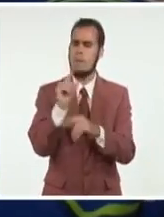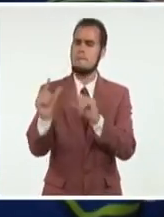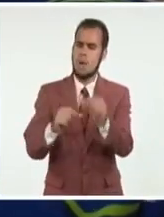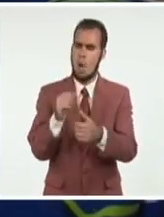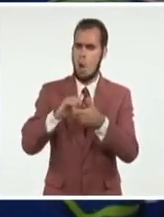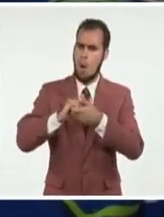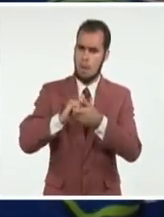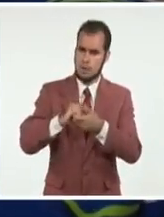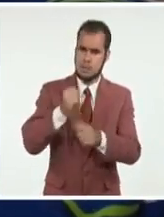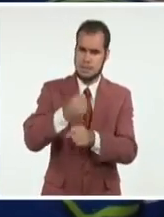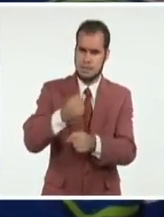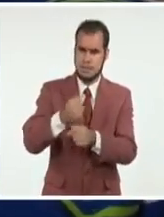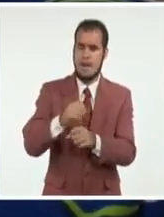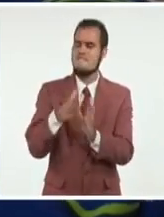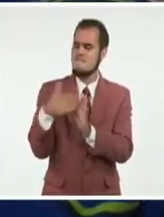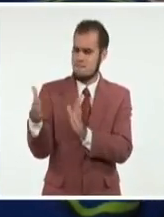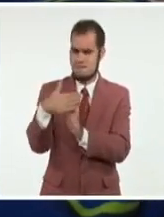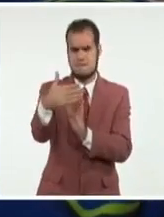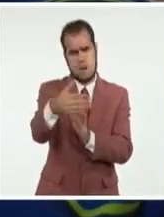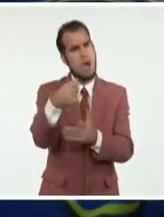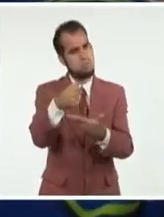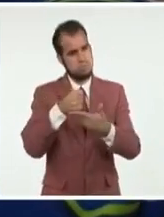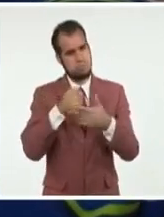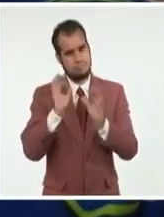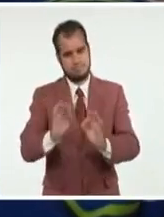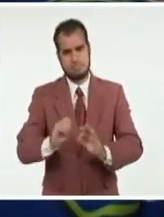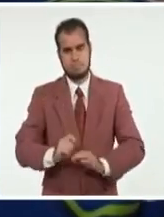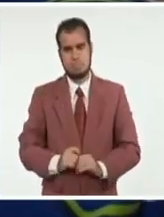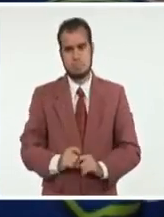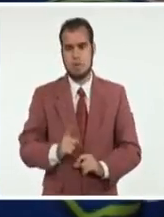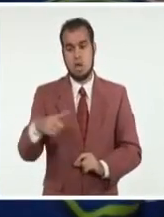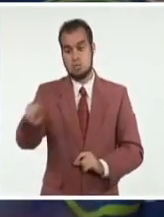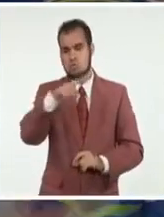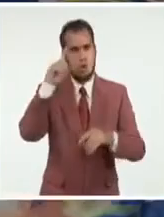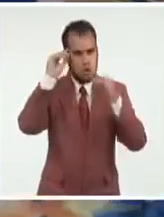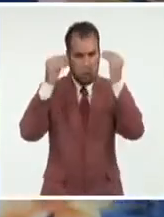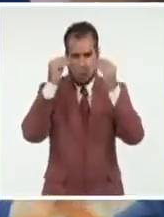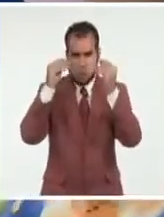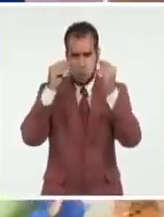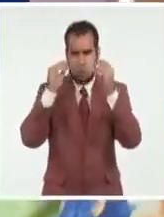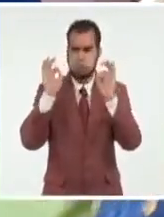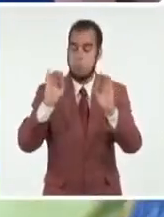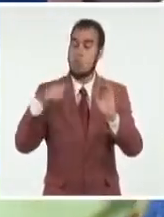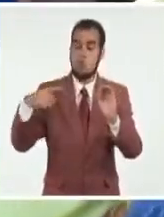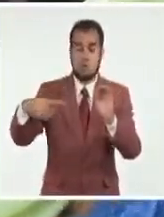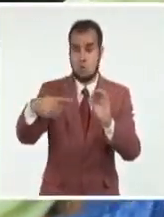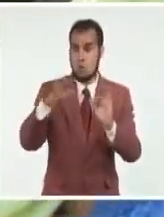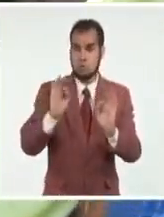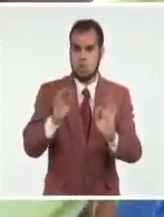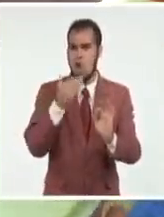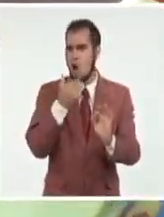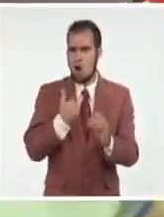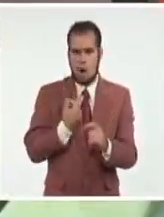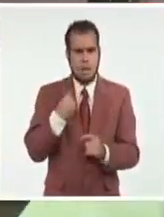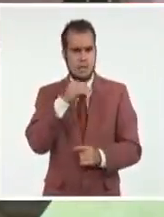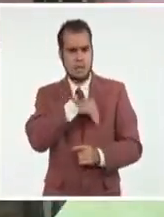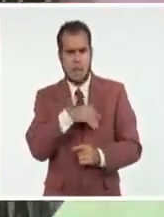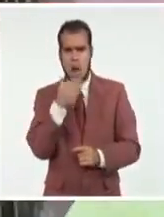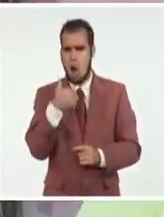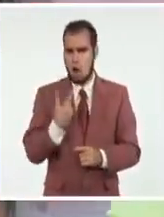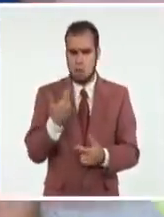la ayuda de los vecinos que se preocupan todos los días de cómo sigo, qué me hace